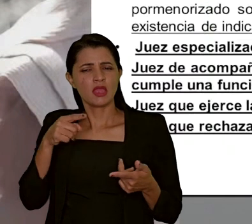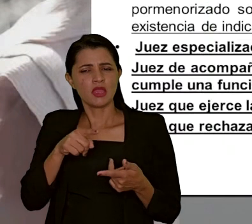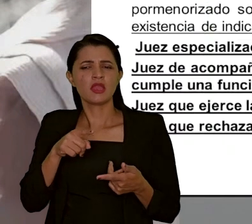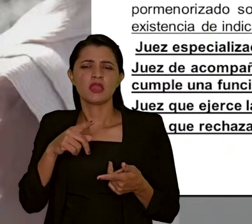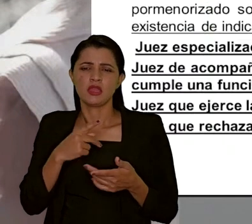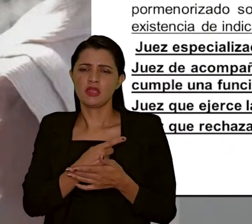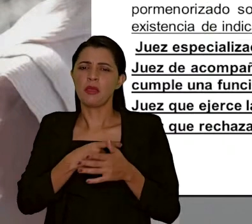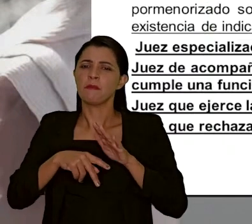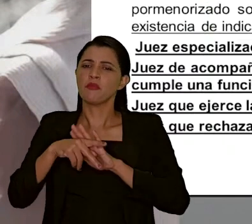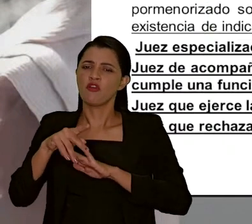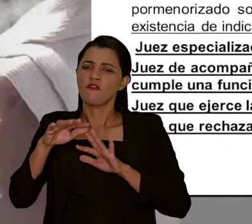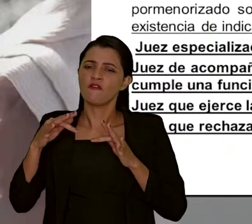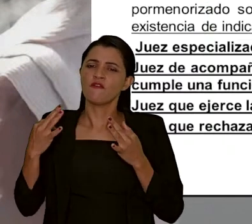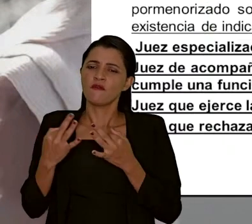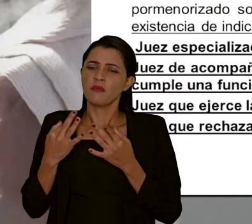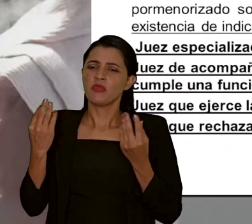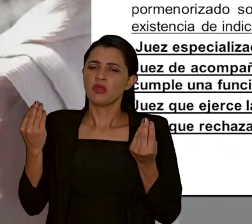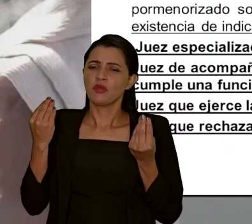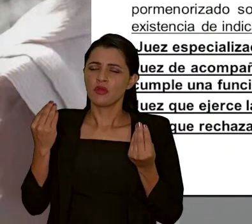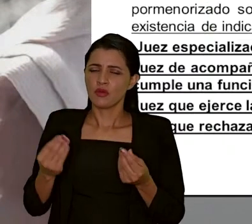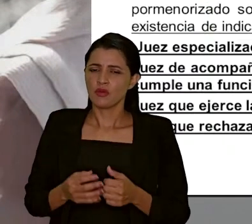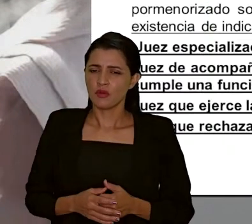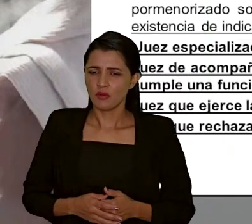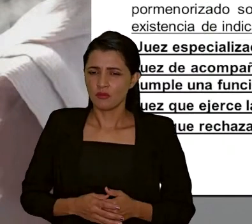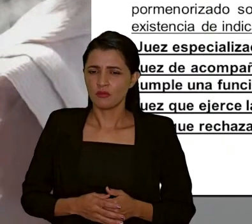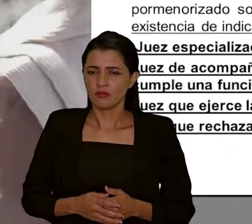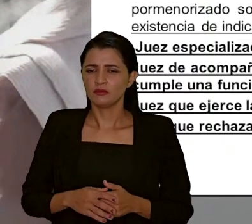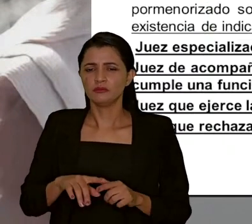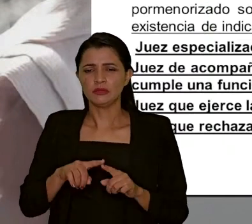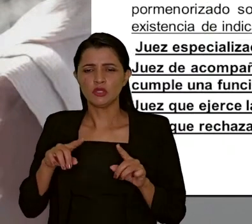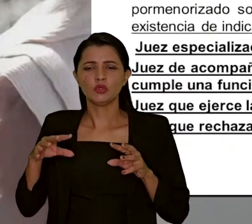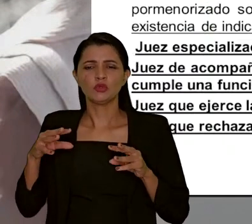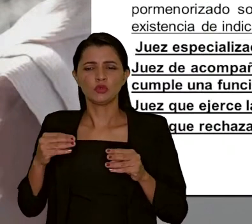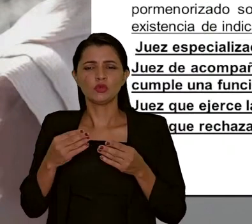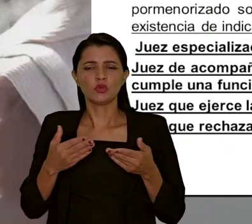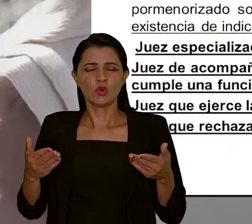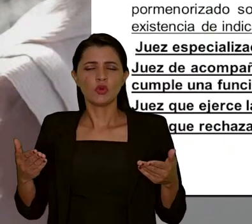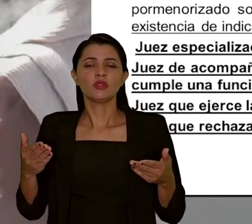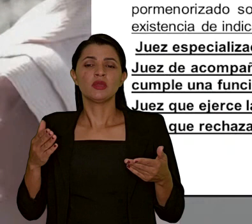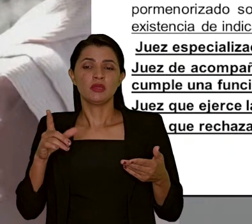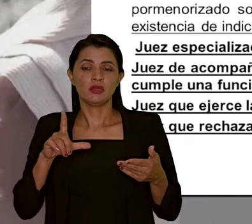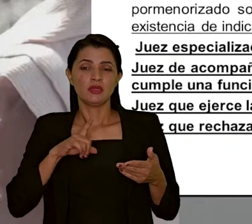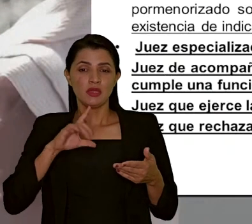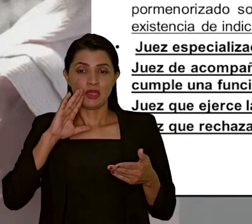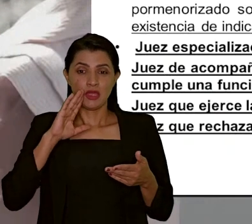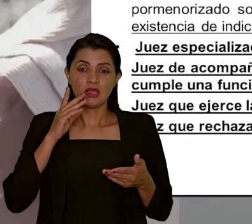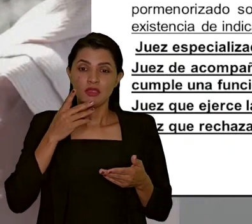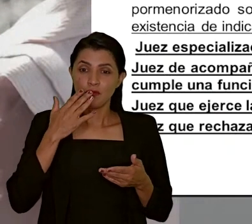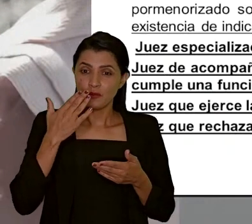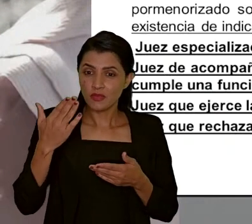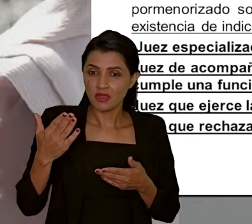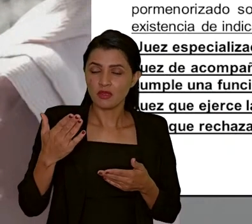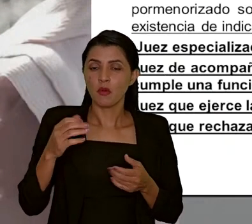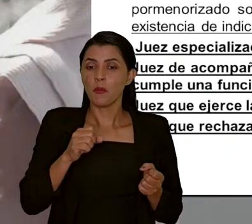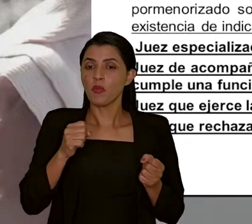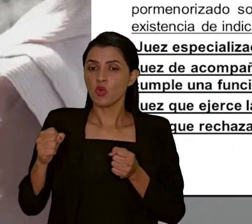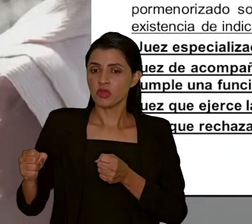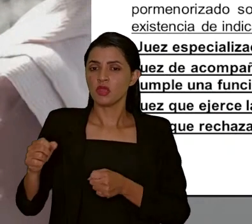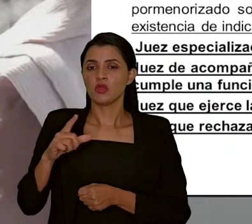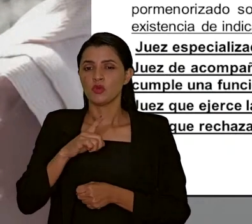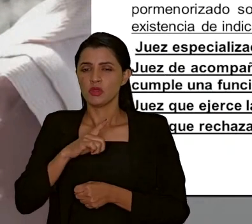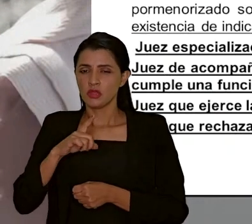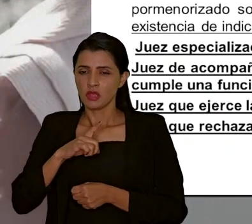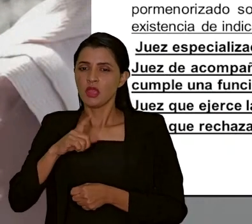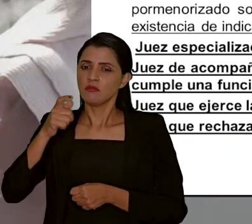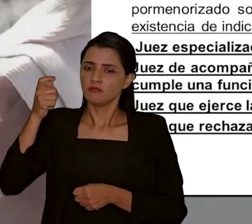le reconocen poderes autónomos de investigación. Está investido de amplios poderes de impulso del procedimiento y